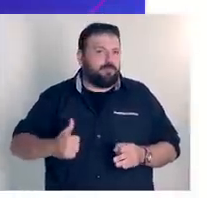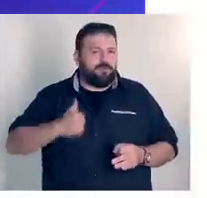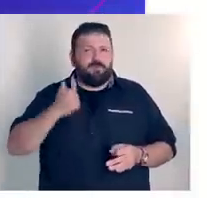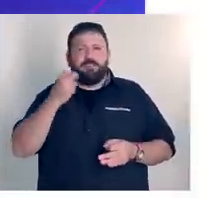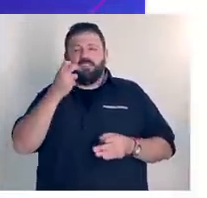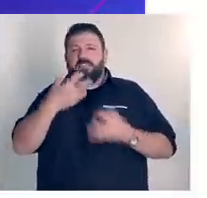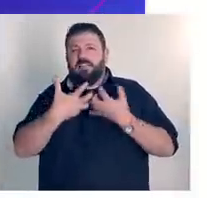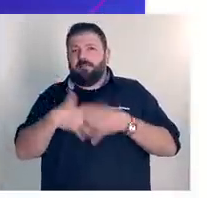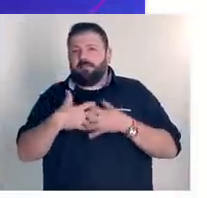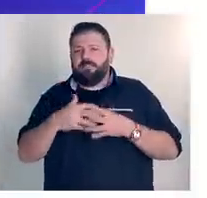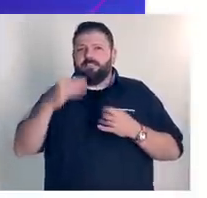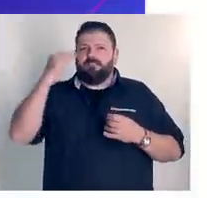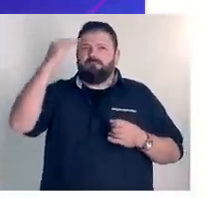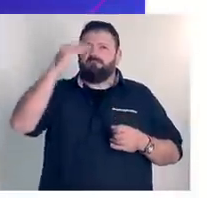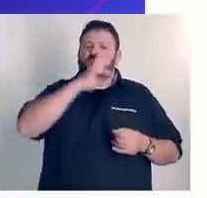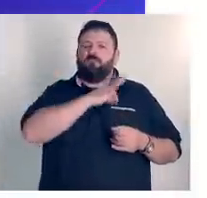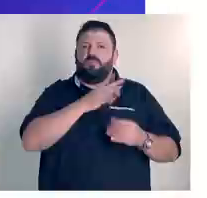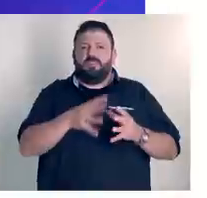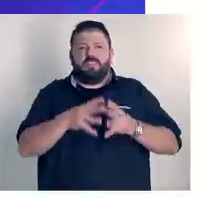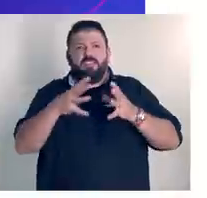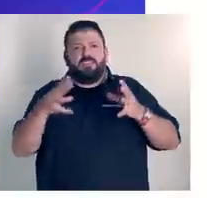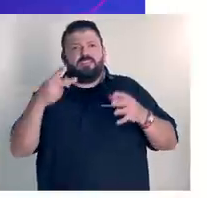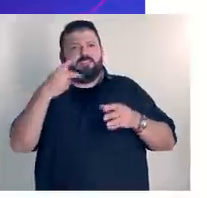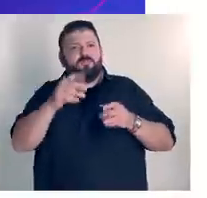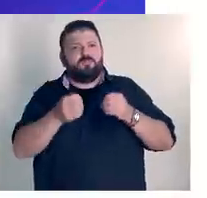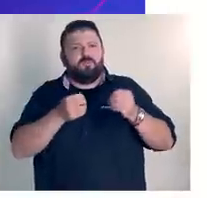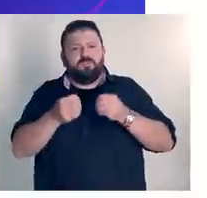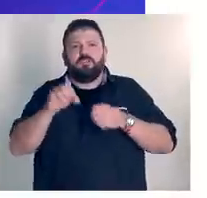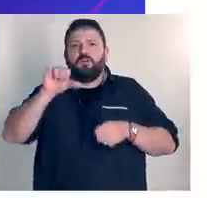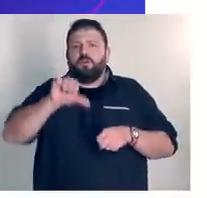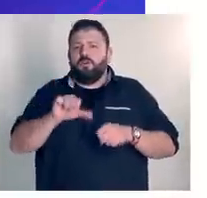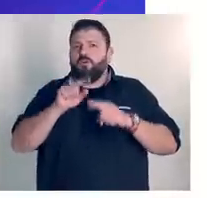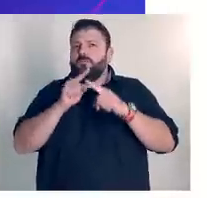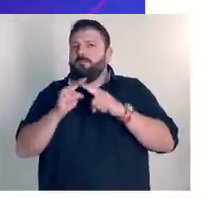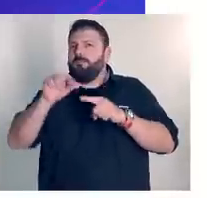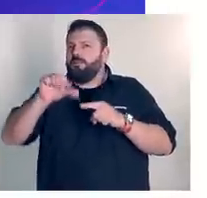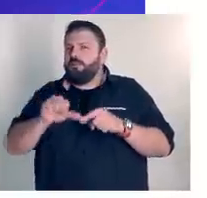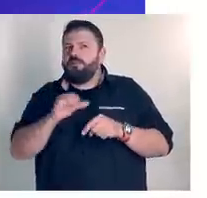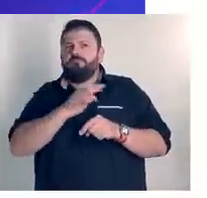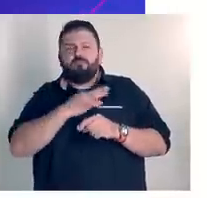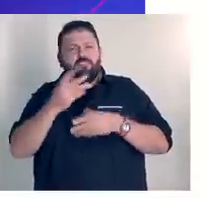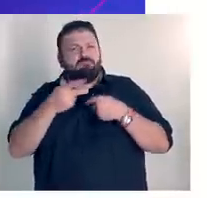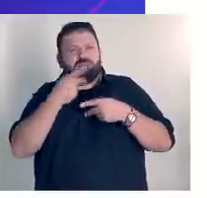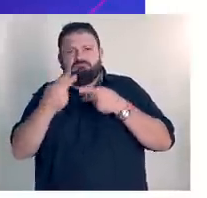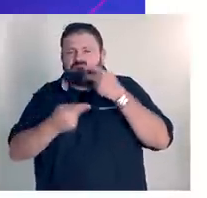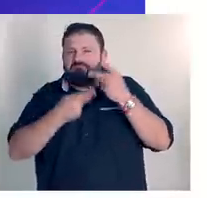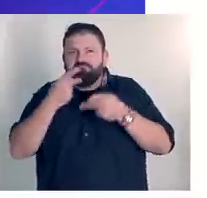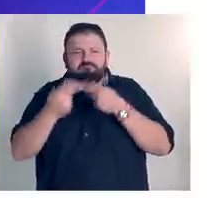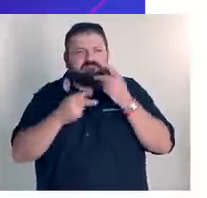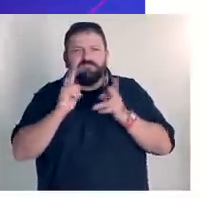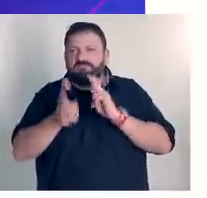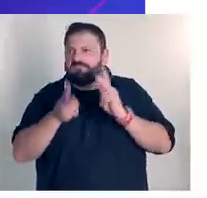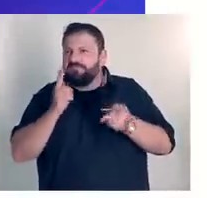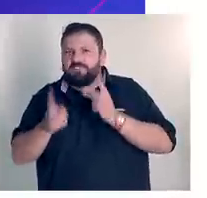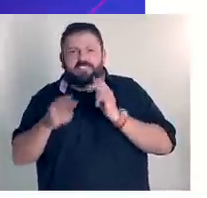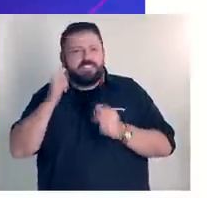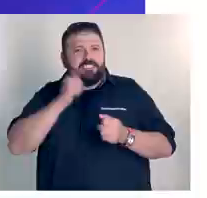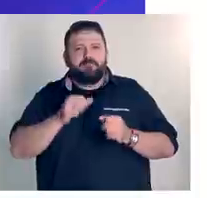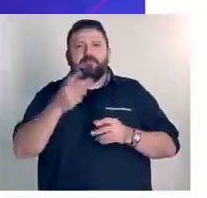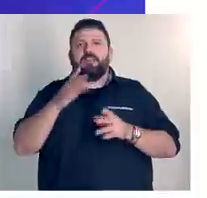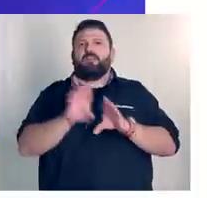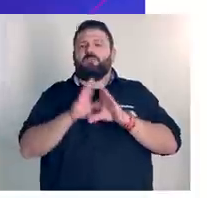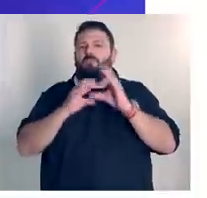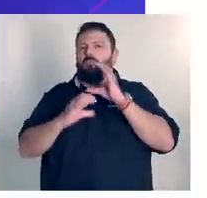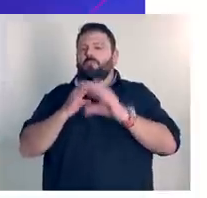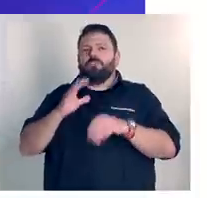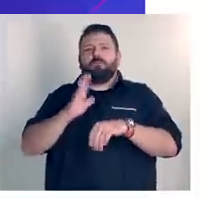pueden crecer sus organizaciones, porque hoy por hoy, y lo decía Mauri en su plática, las personas están mucho más abiertas a salir de su